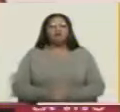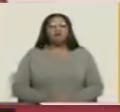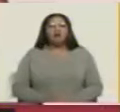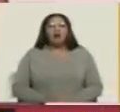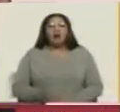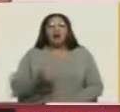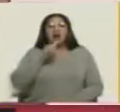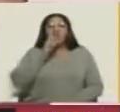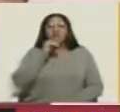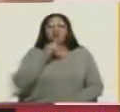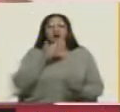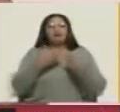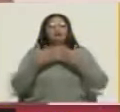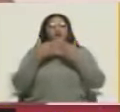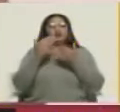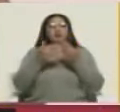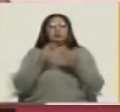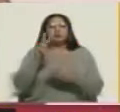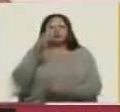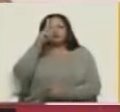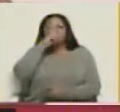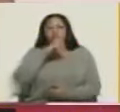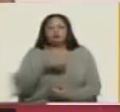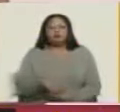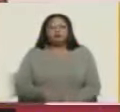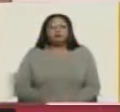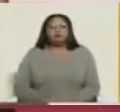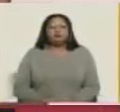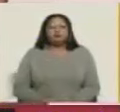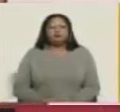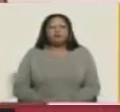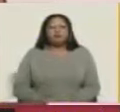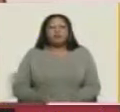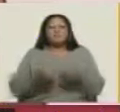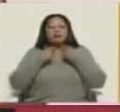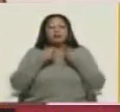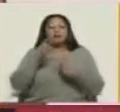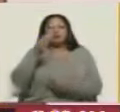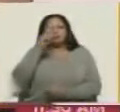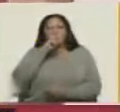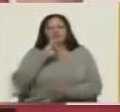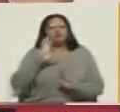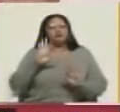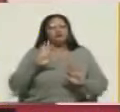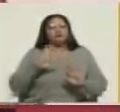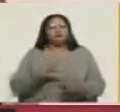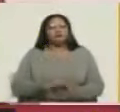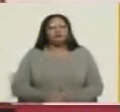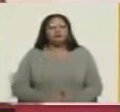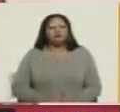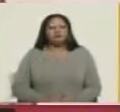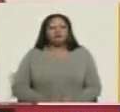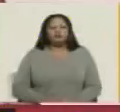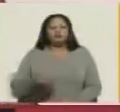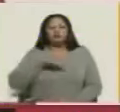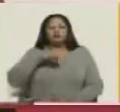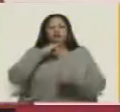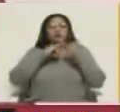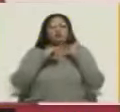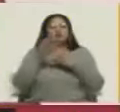estudió aquí para esta tarea desde hace 2 años, ha perdido 2 años. Nosotros en el último congreso del